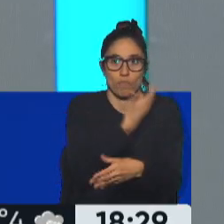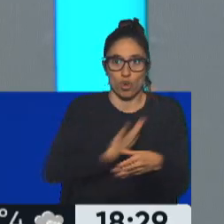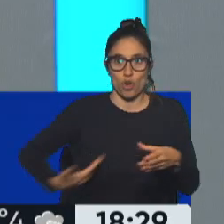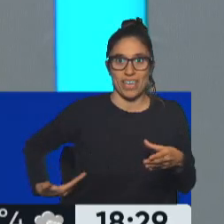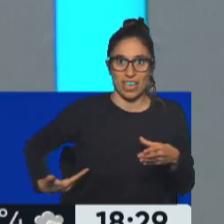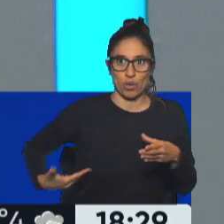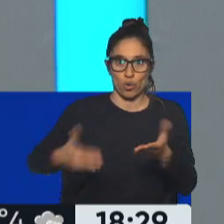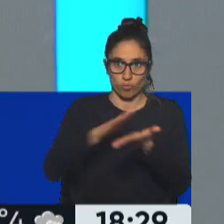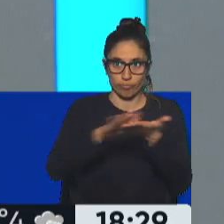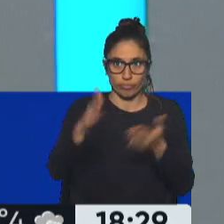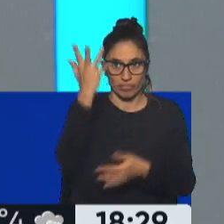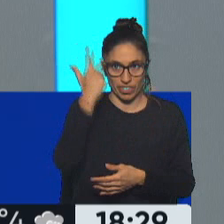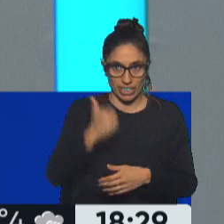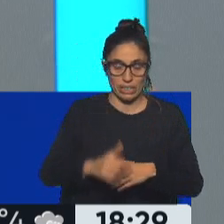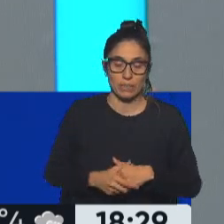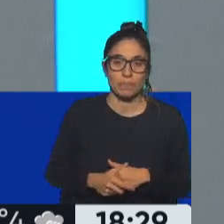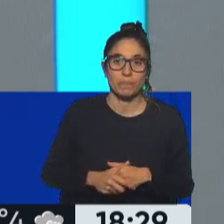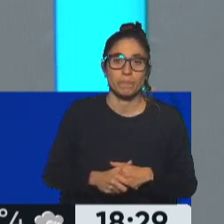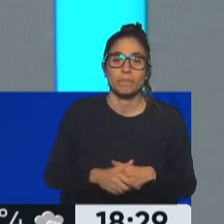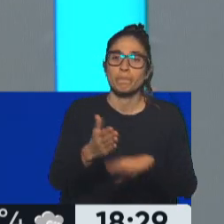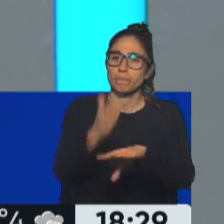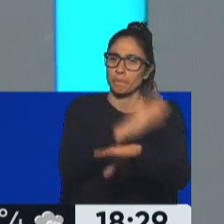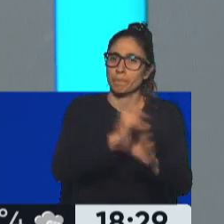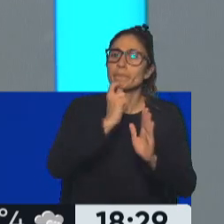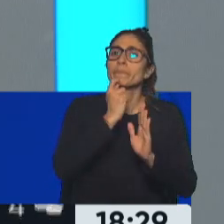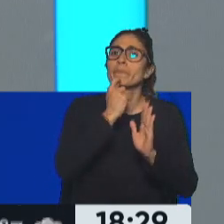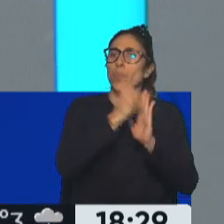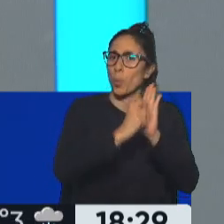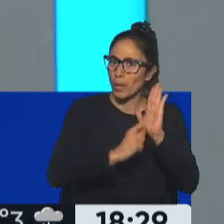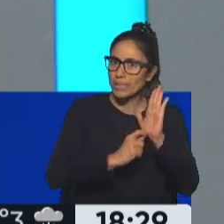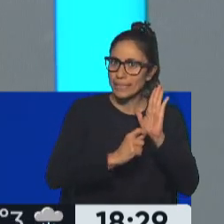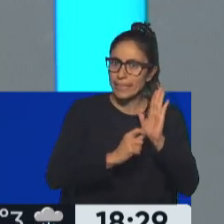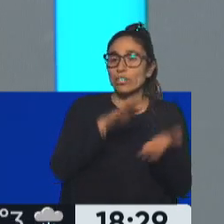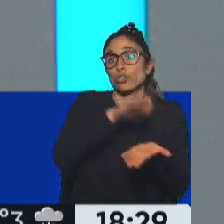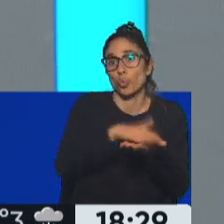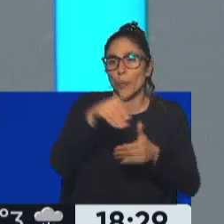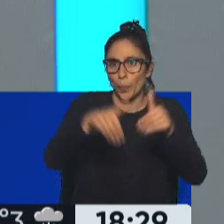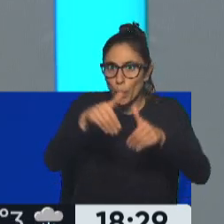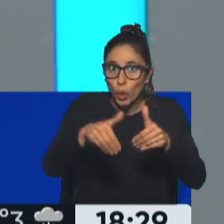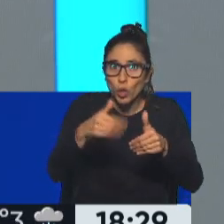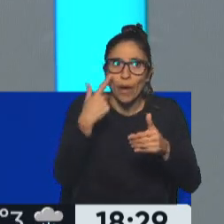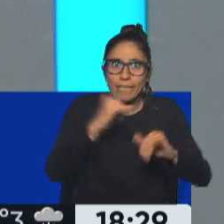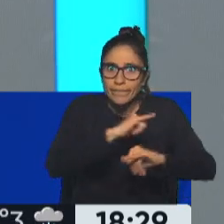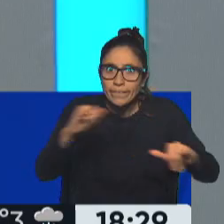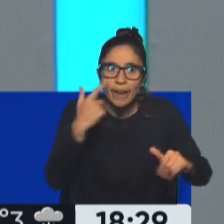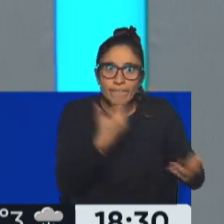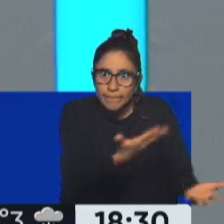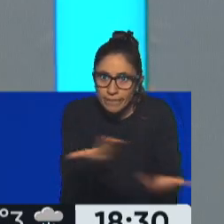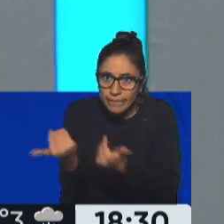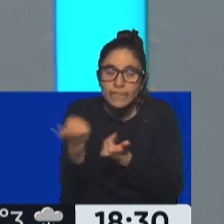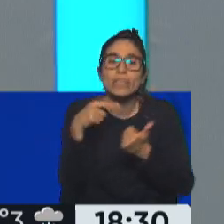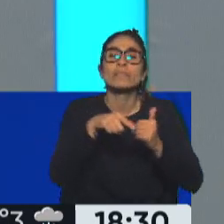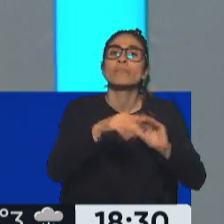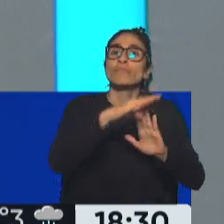Según, digamos, las encuestas de intención de voto que se difundieron desde que se anunció